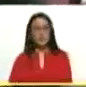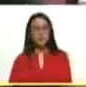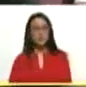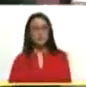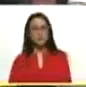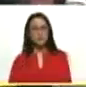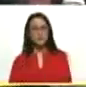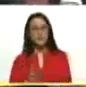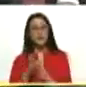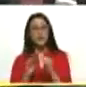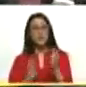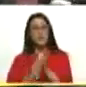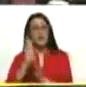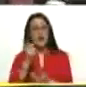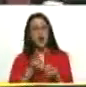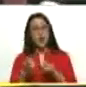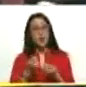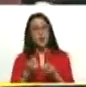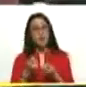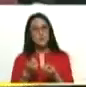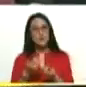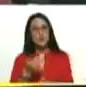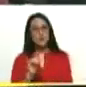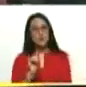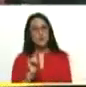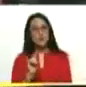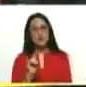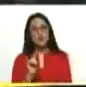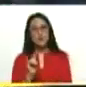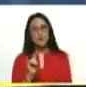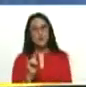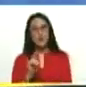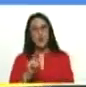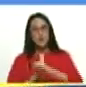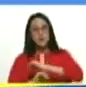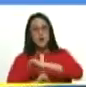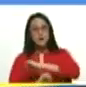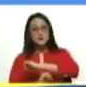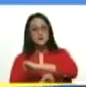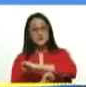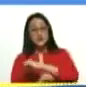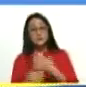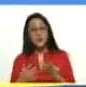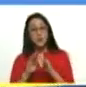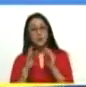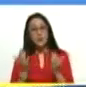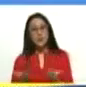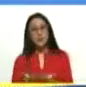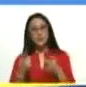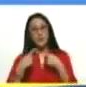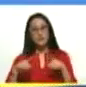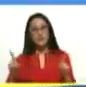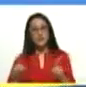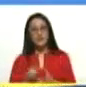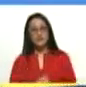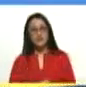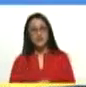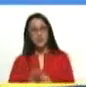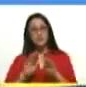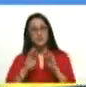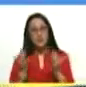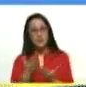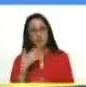y que toda la prosperidad económica que estamos construyendo es la base sólida de un mundo diferente, de un